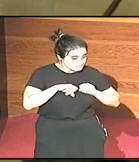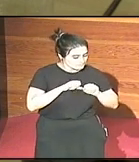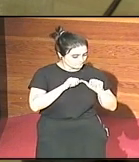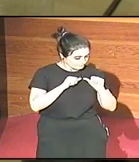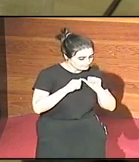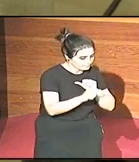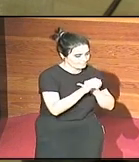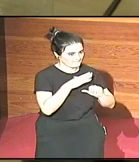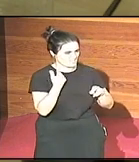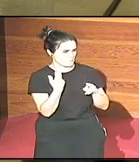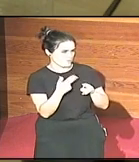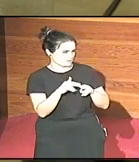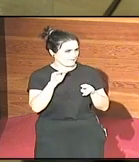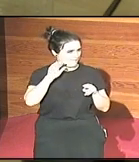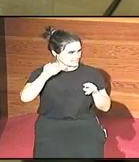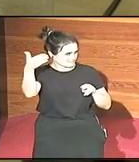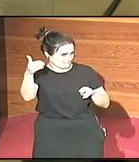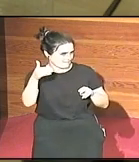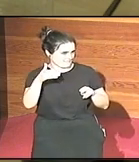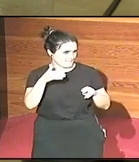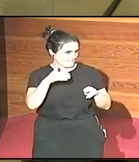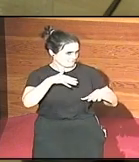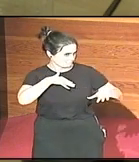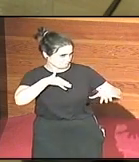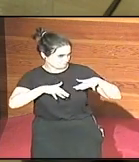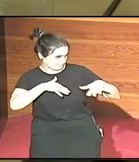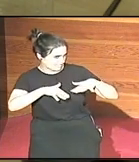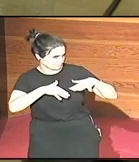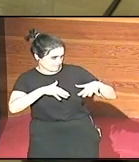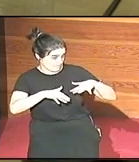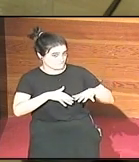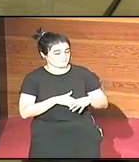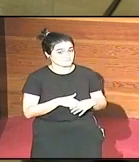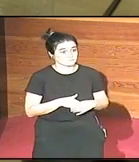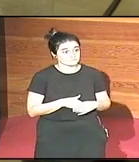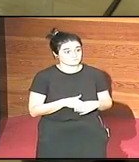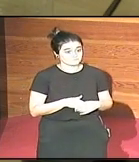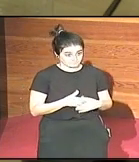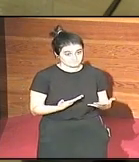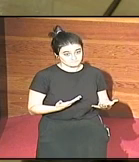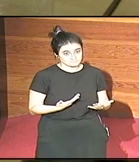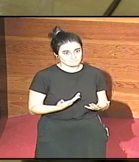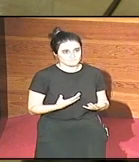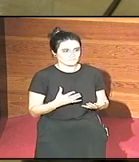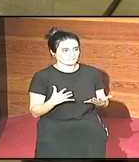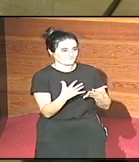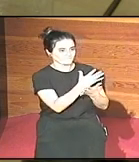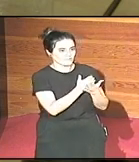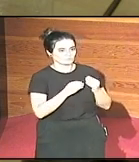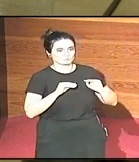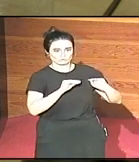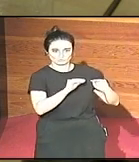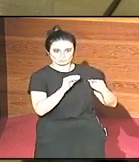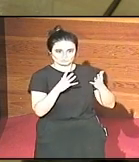una política extranjera activa y no puramente reactiva. Y efectivamente todo estaba centrado,